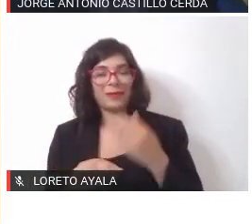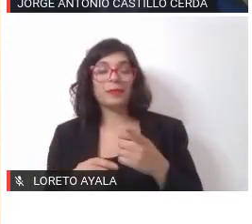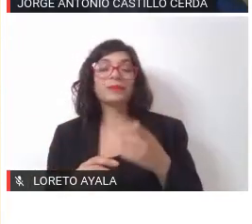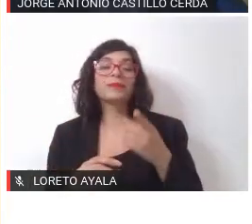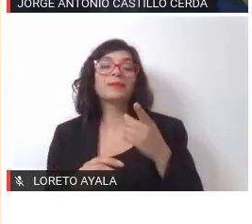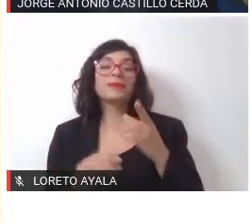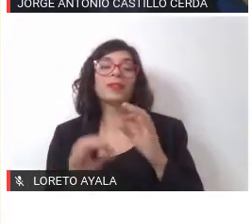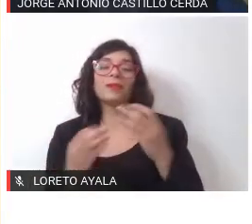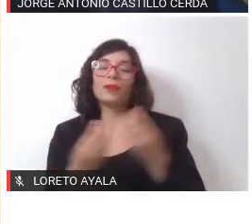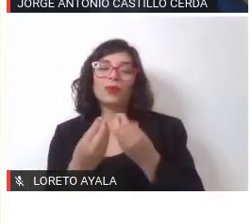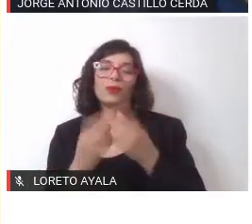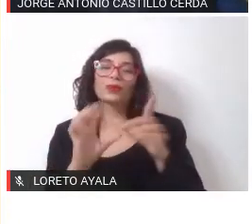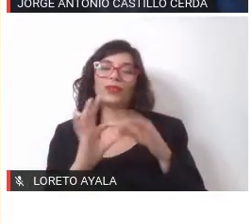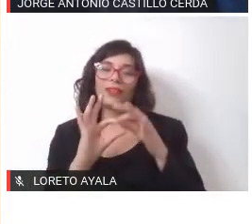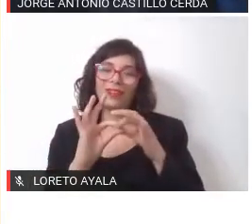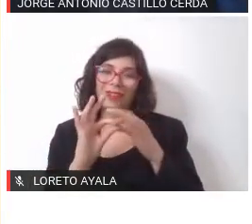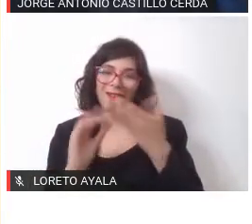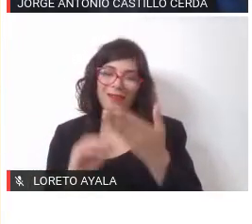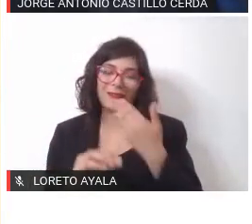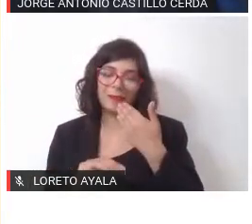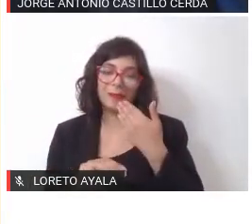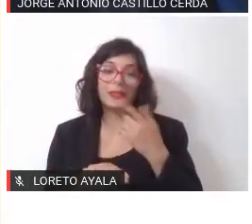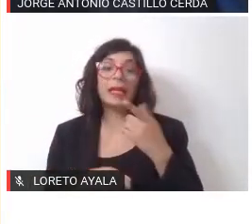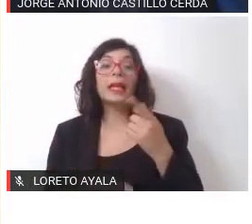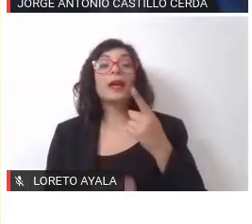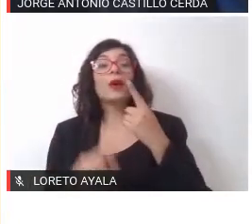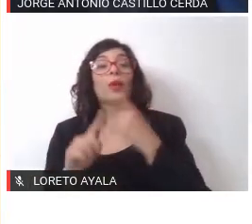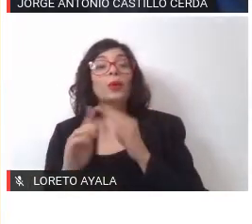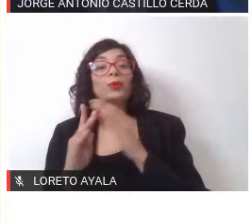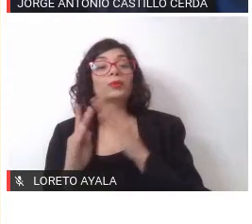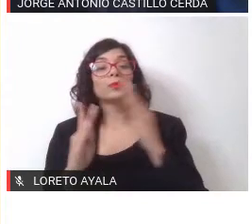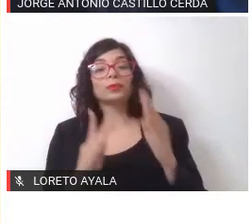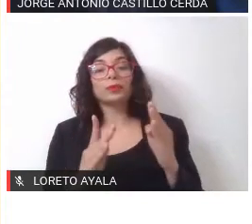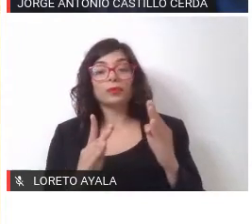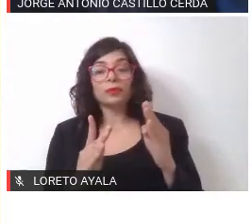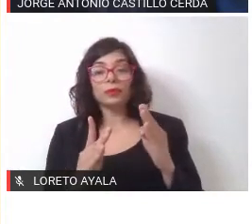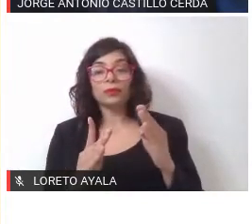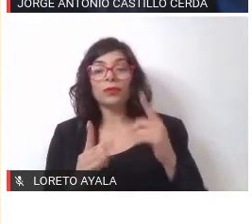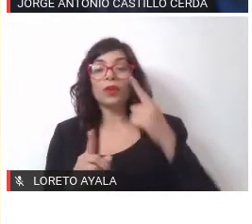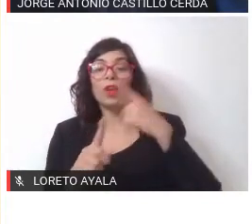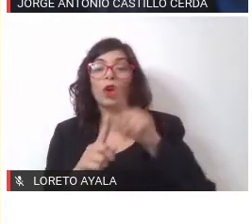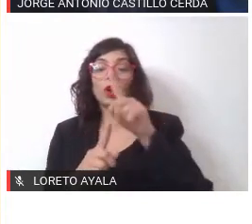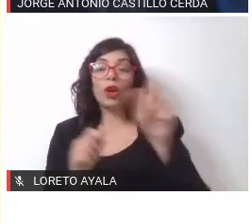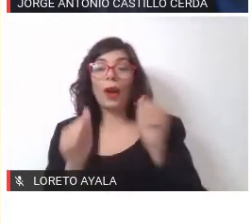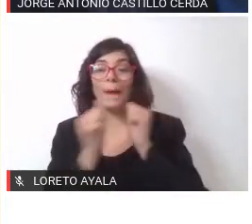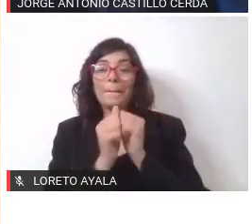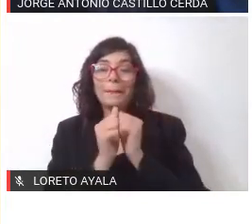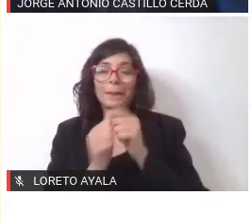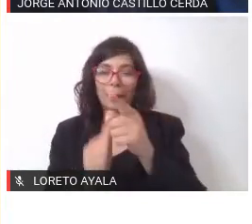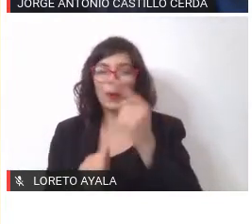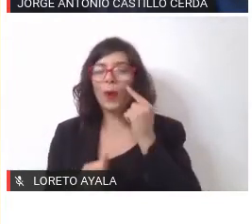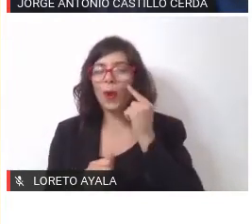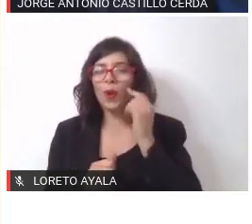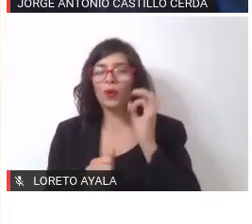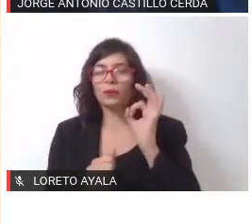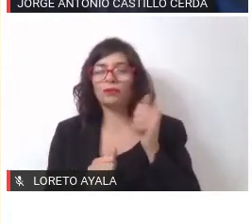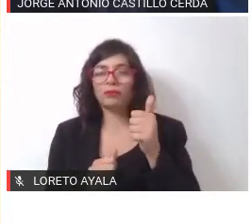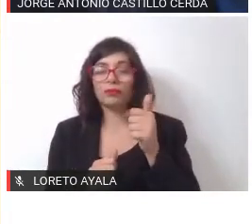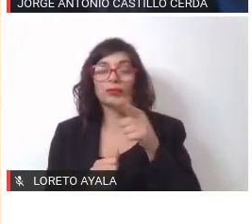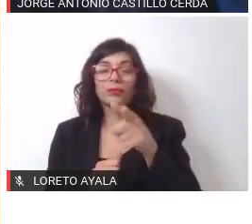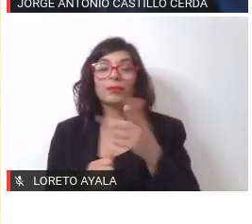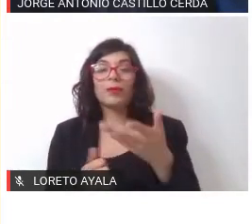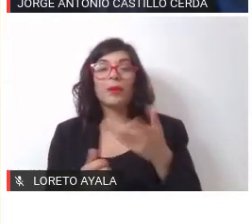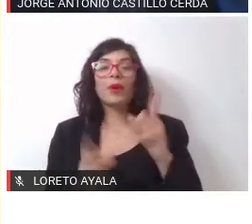agradecimiento sobre todo. Y simbolizar en una colega, don Jorge, que usted conoce muy bien, la